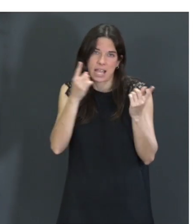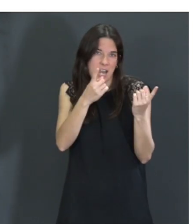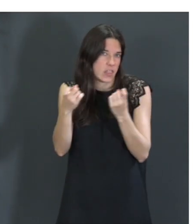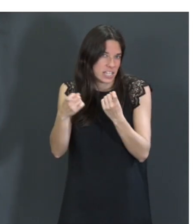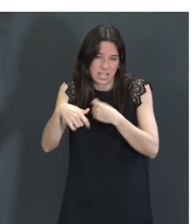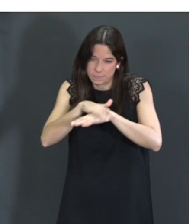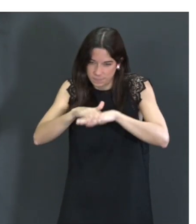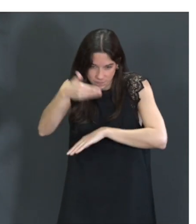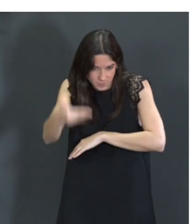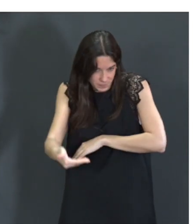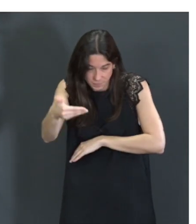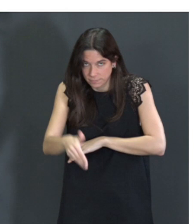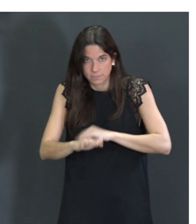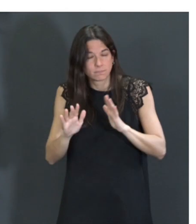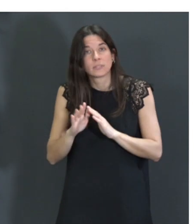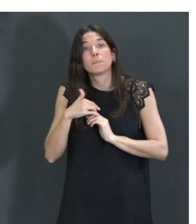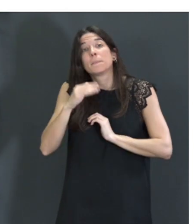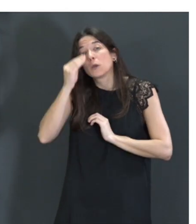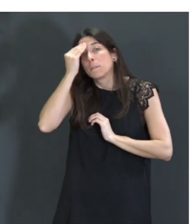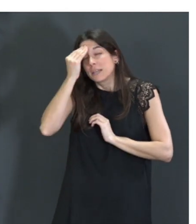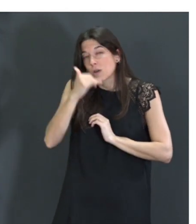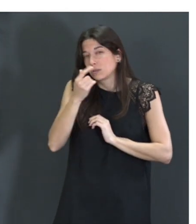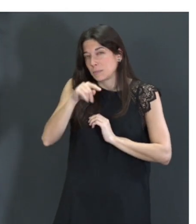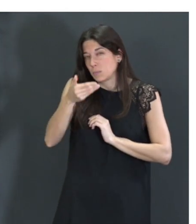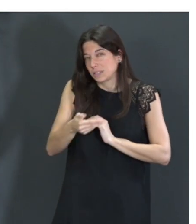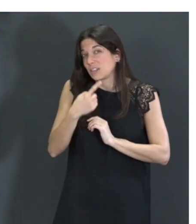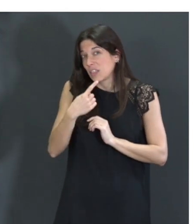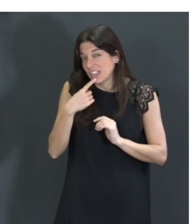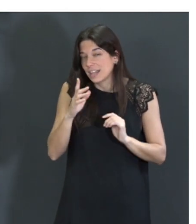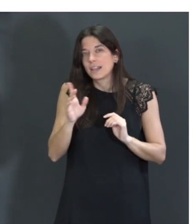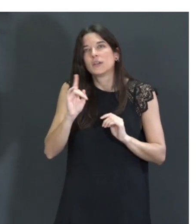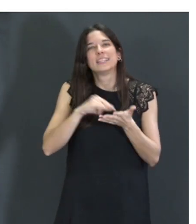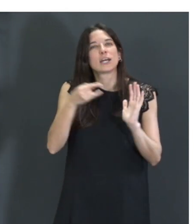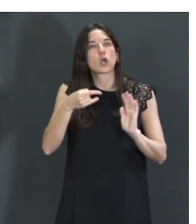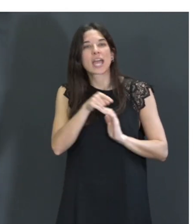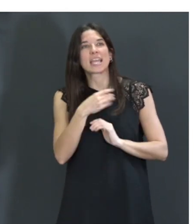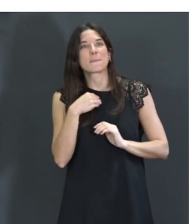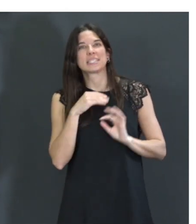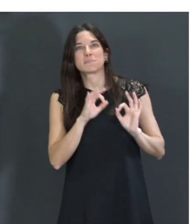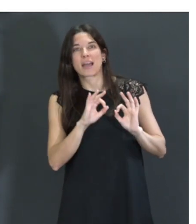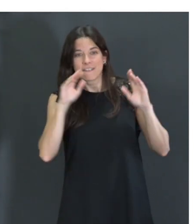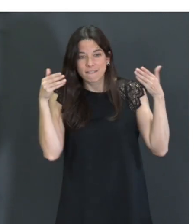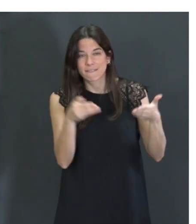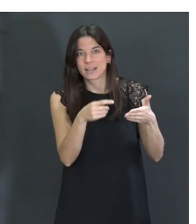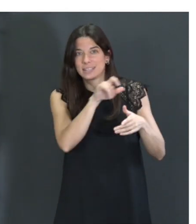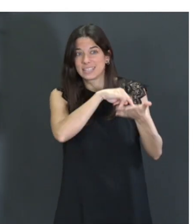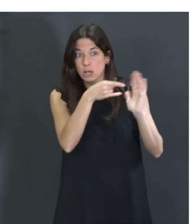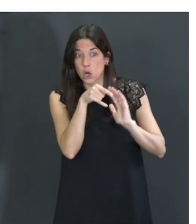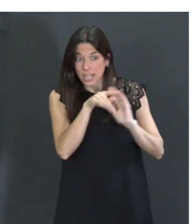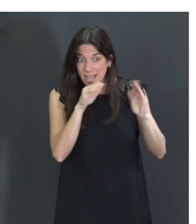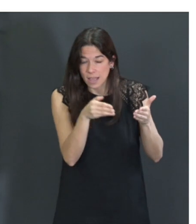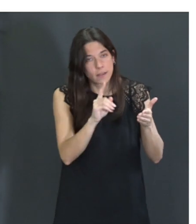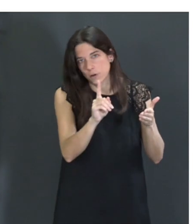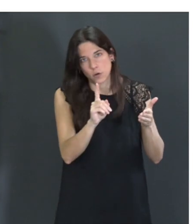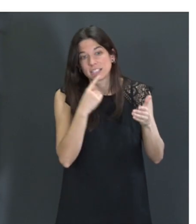indispensable, pero, y creo que esto es importante señalarlo, no es la tecnología en sí mismo el foco, sino lo que nos